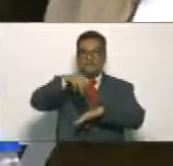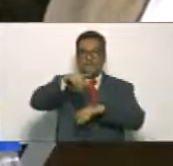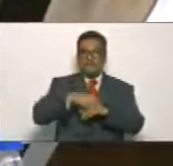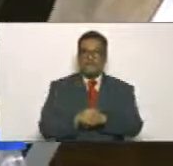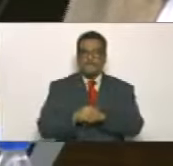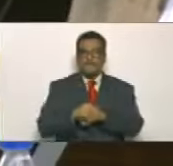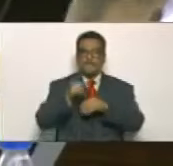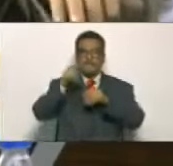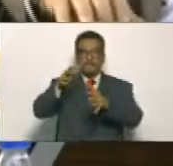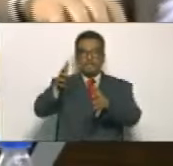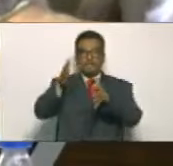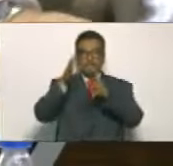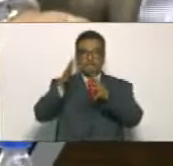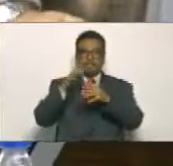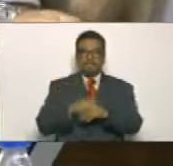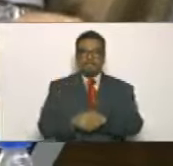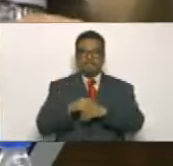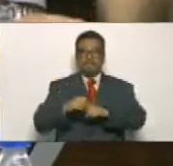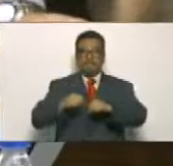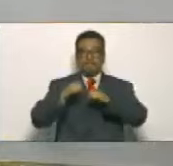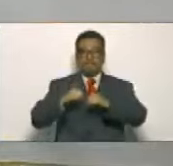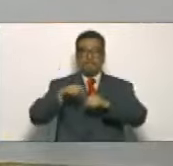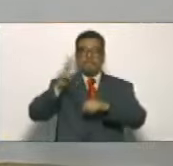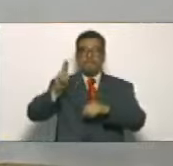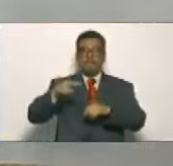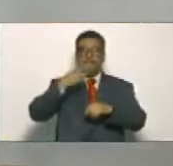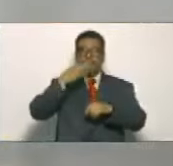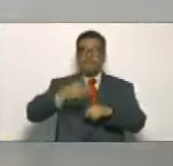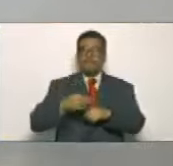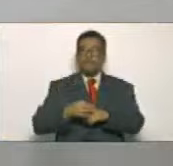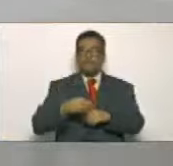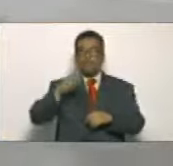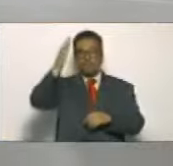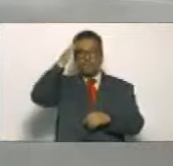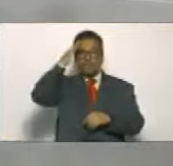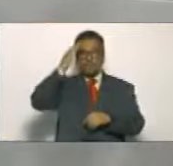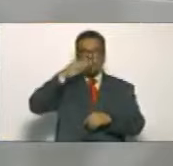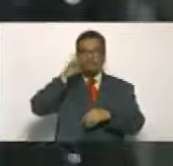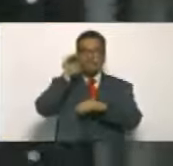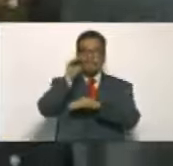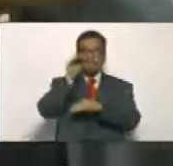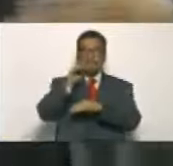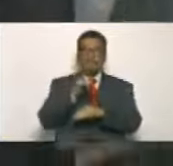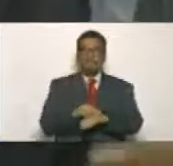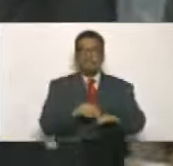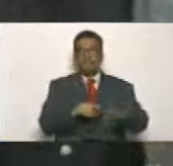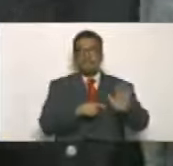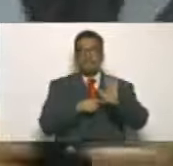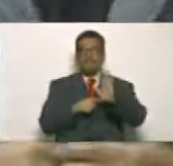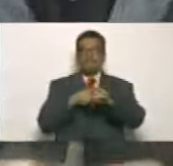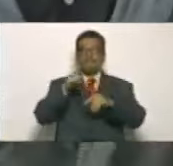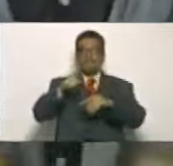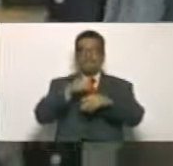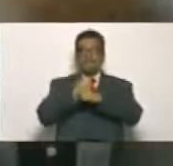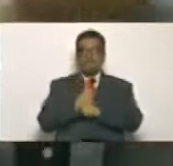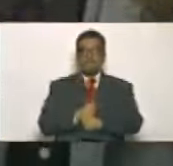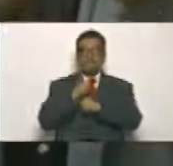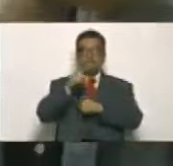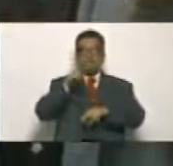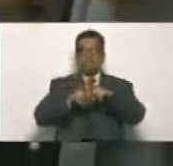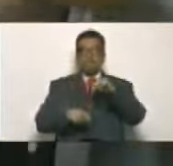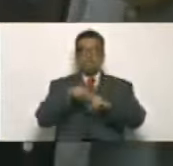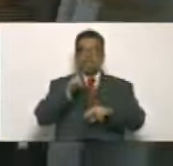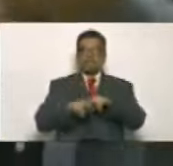está victoriosa, está más firme que nunca y está convencida de un futuro de prosperidad, de esperanza, de